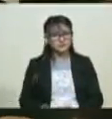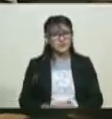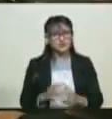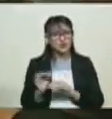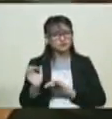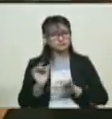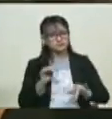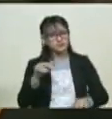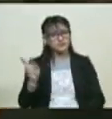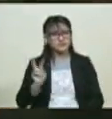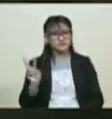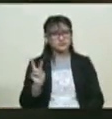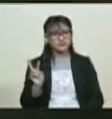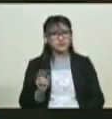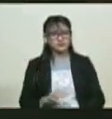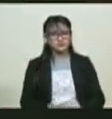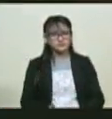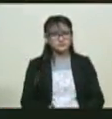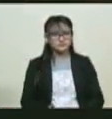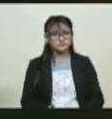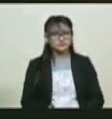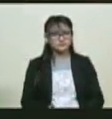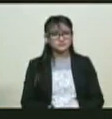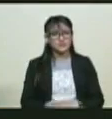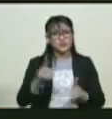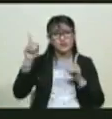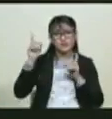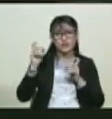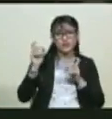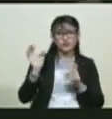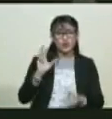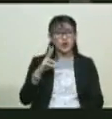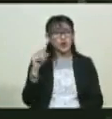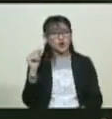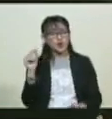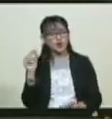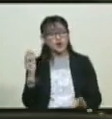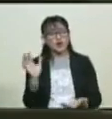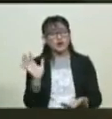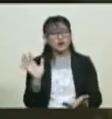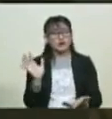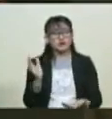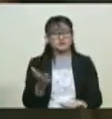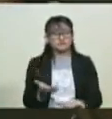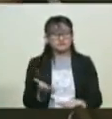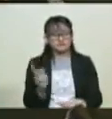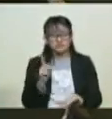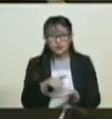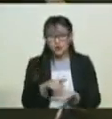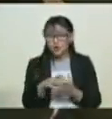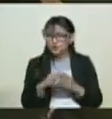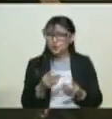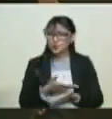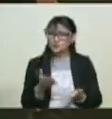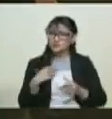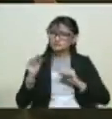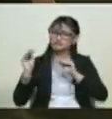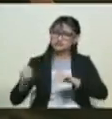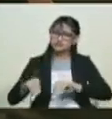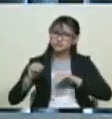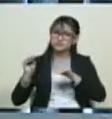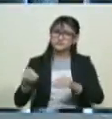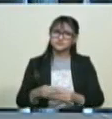venezuela al que se toma la foto al que no se toma la foto a todo lo ha insistido